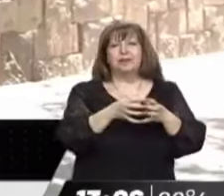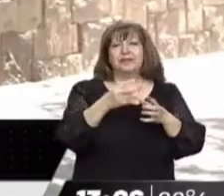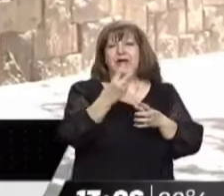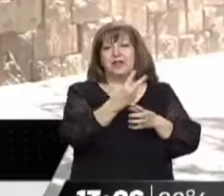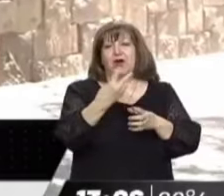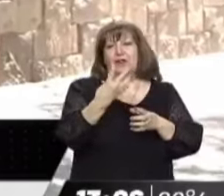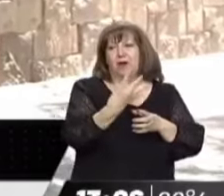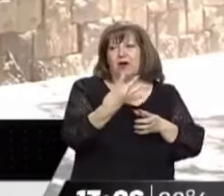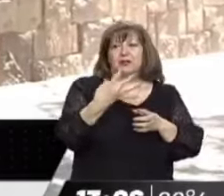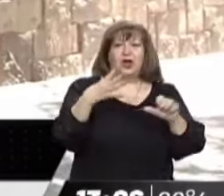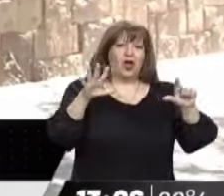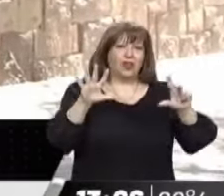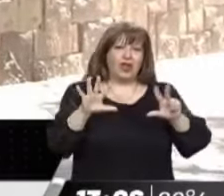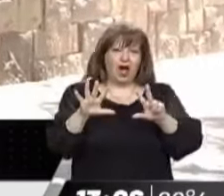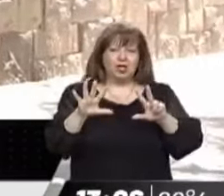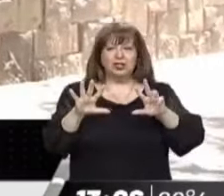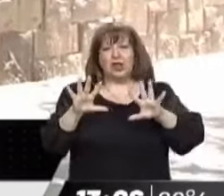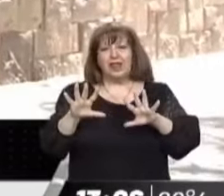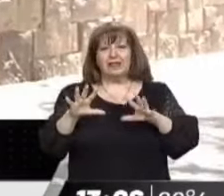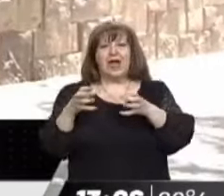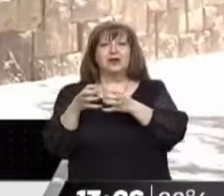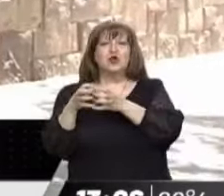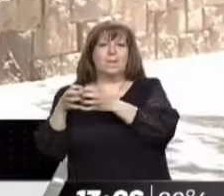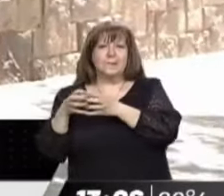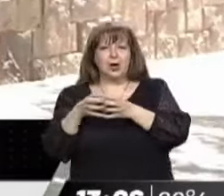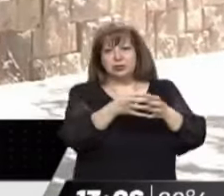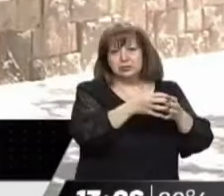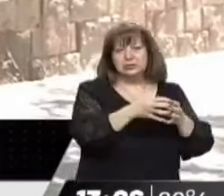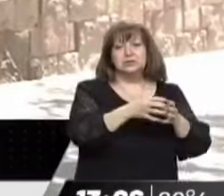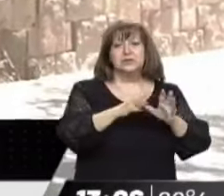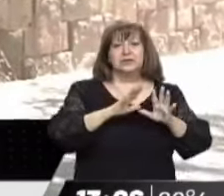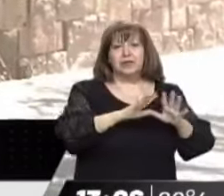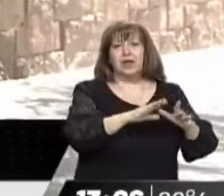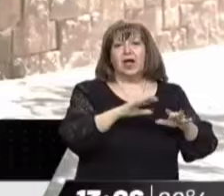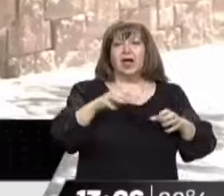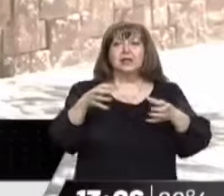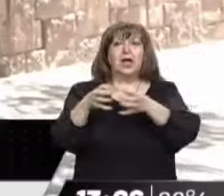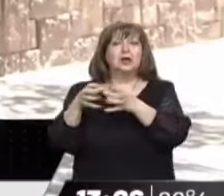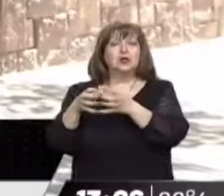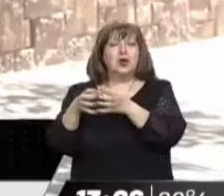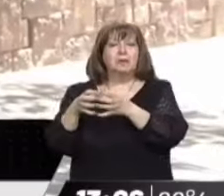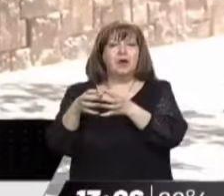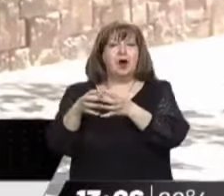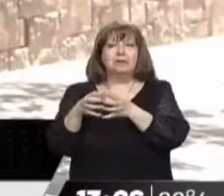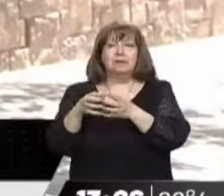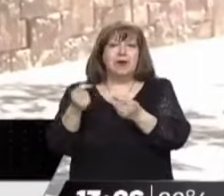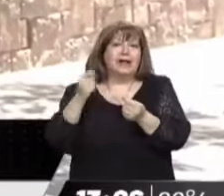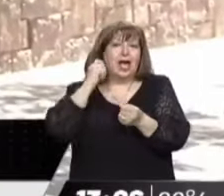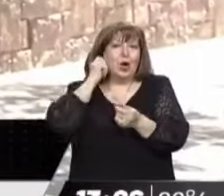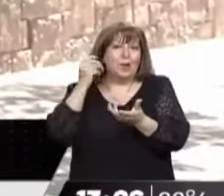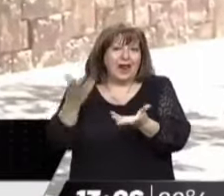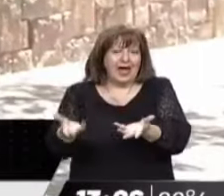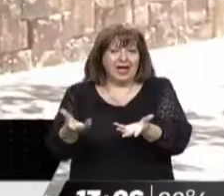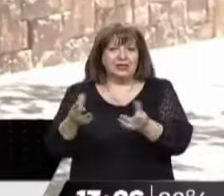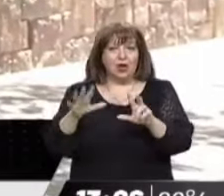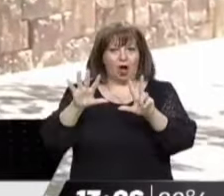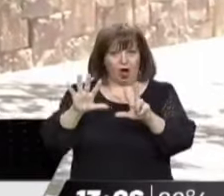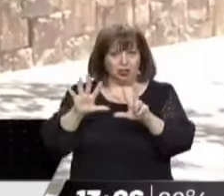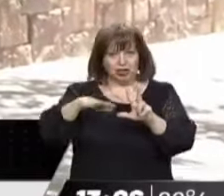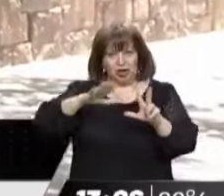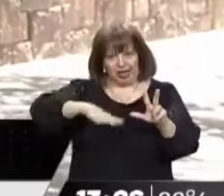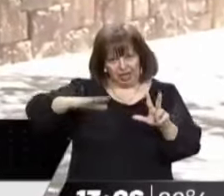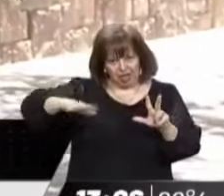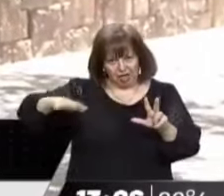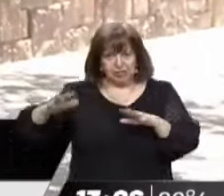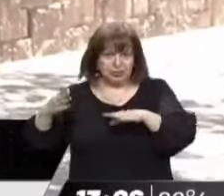de 2, de 4, de 8 o de 10. En este caso particularmente había un grupo numeroso, por lo menos se habla de 8 personas, de 8 niños